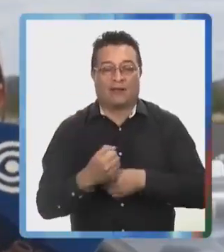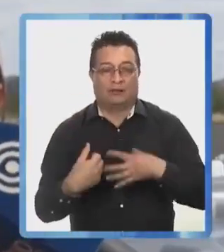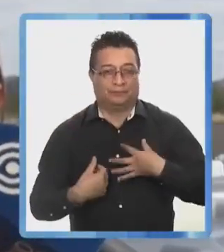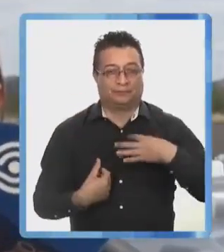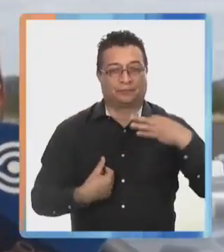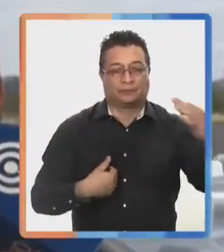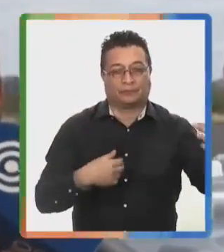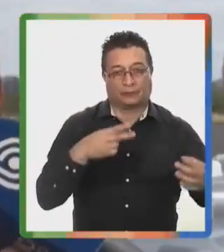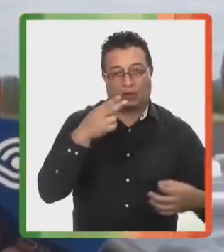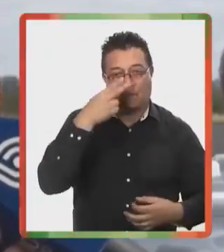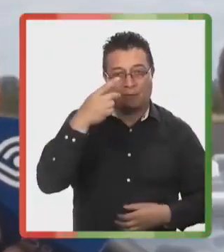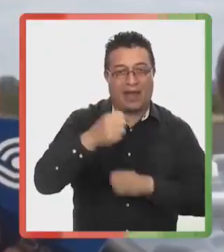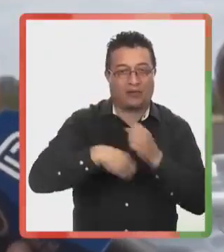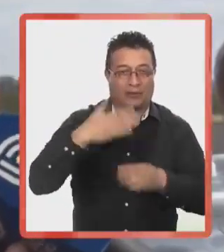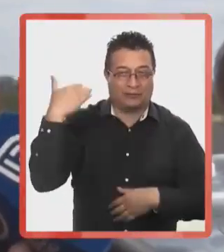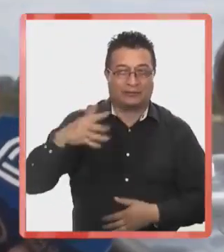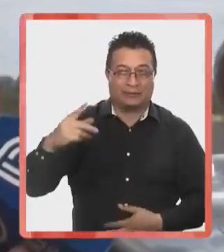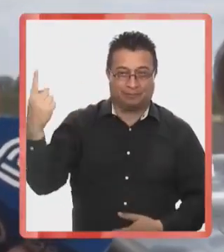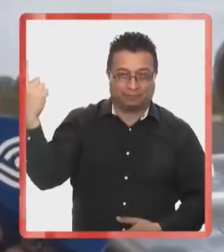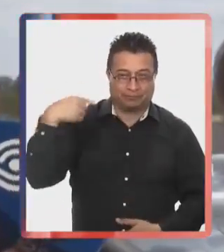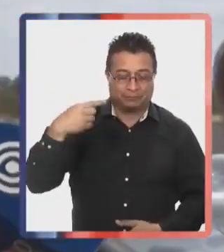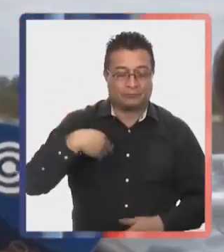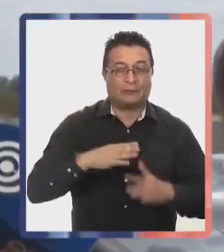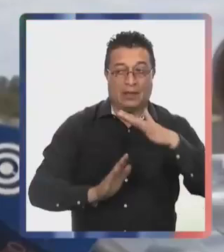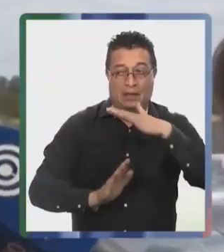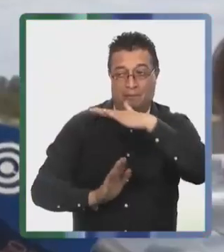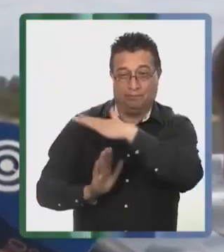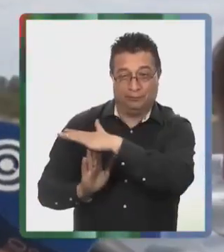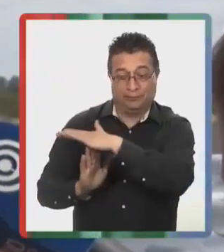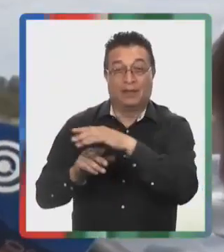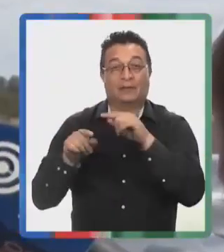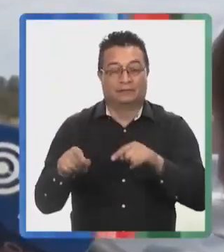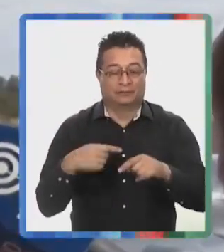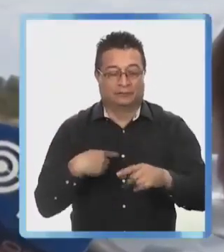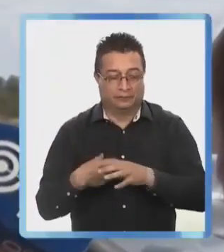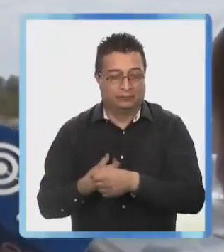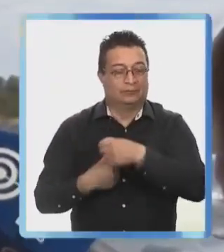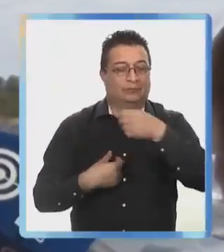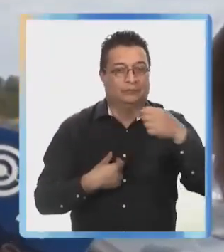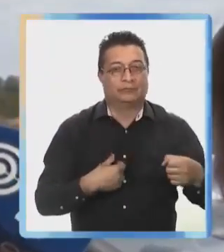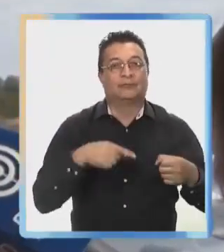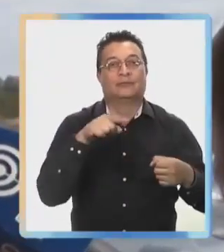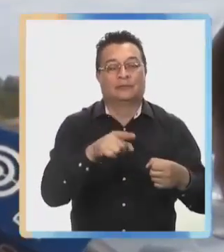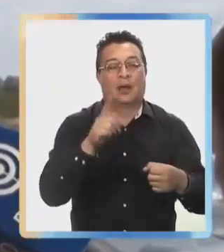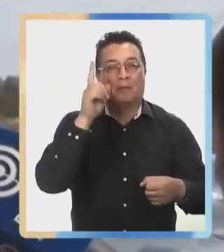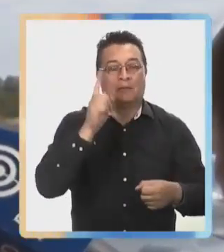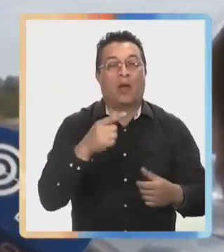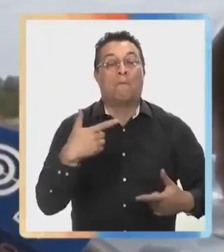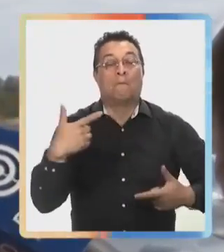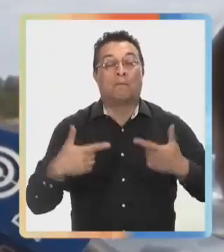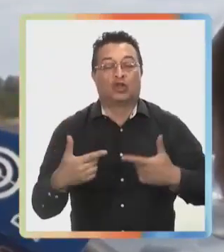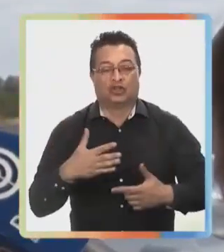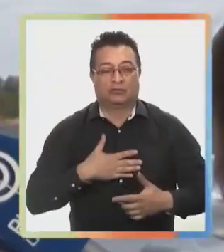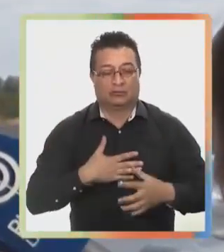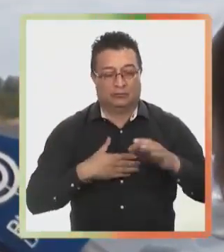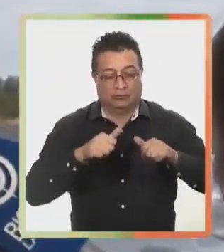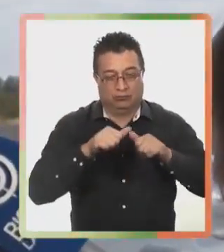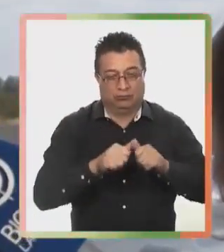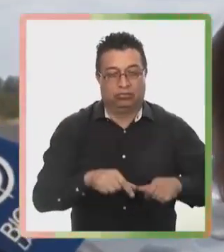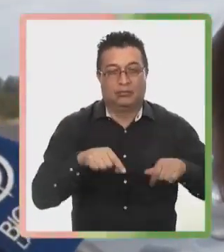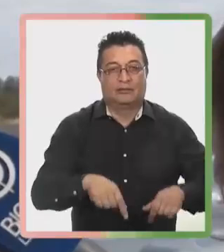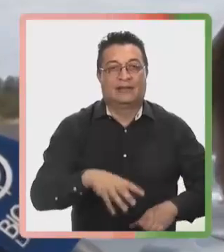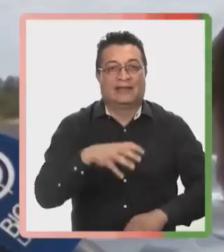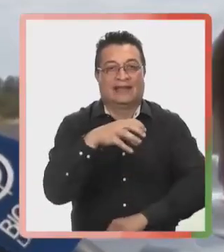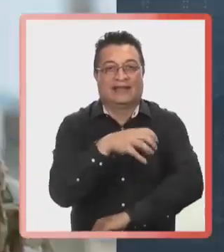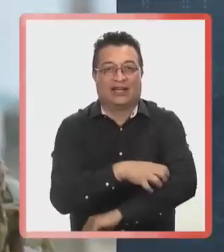otra tarea dispuesta desde noviembre del año pasado, que estaba en espero de eso, producto del alargamiento por una decisión política de que me quedara